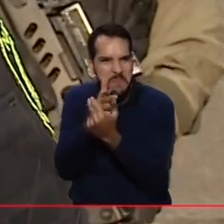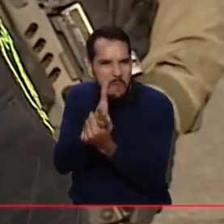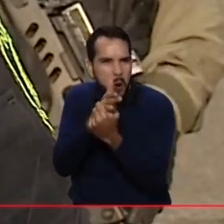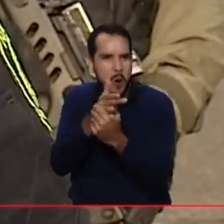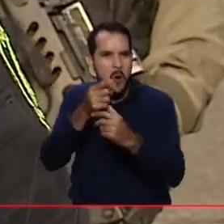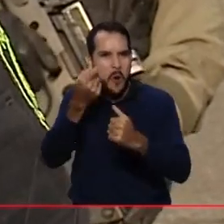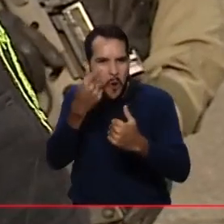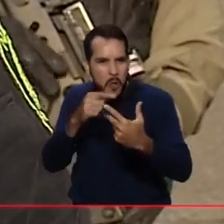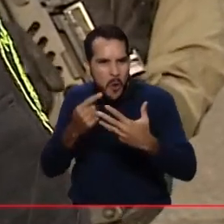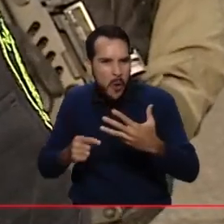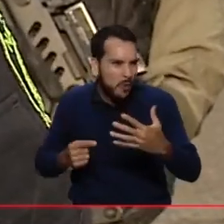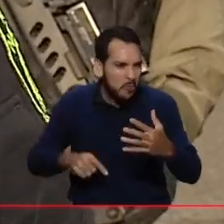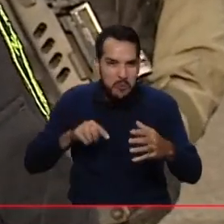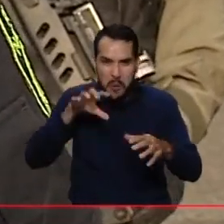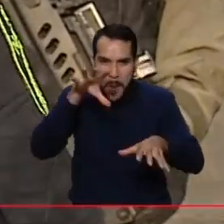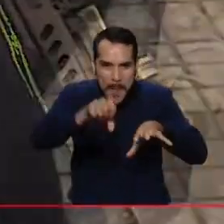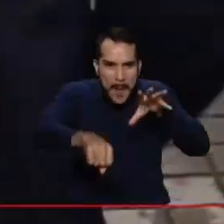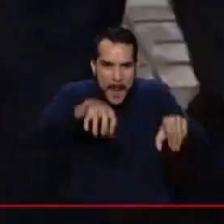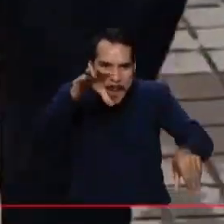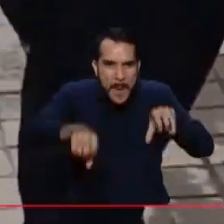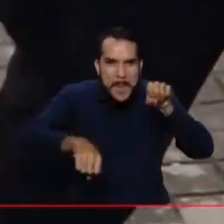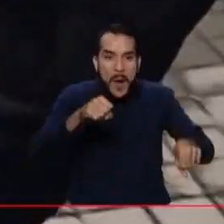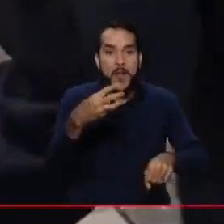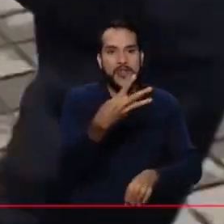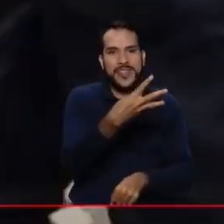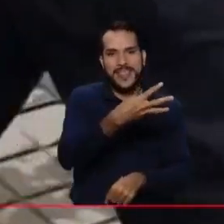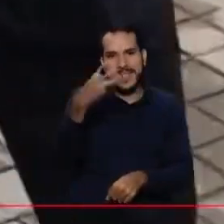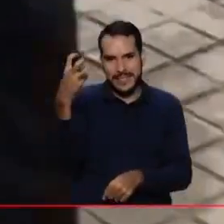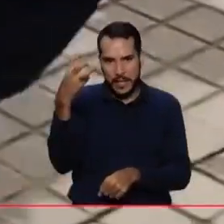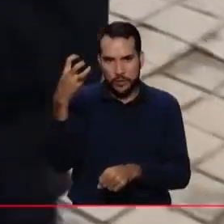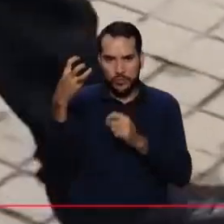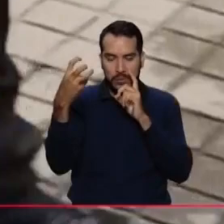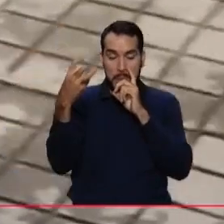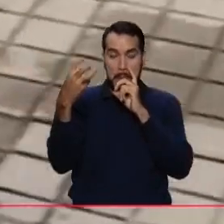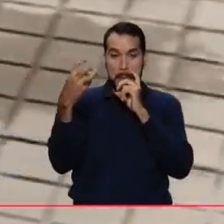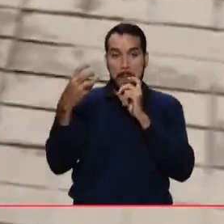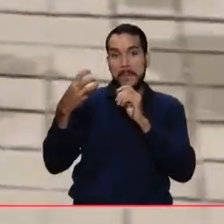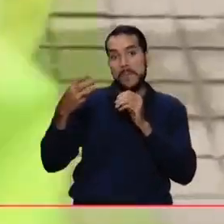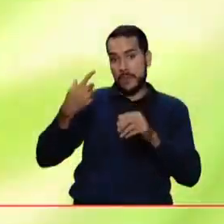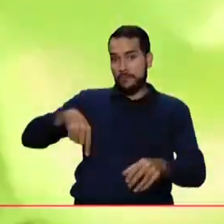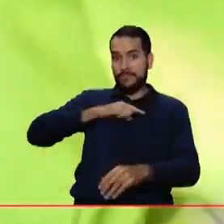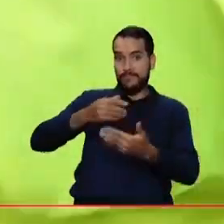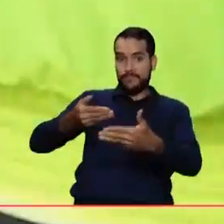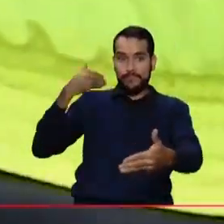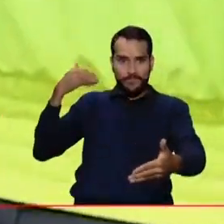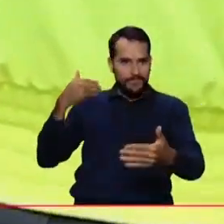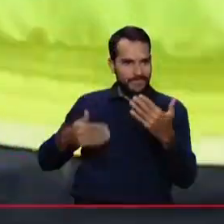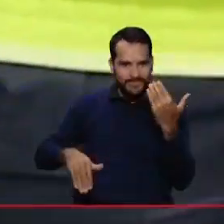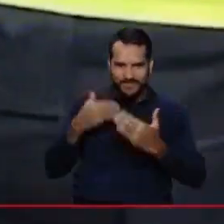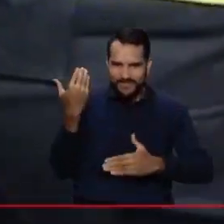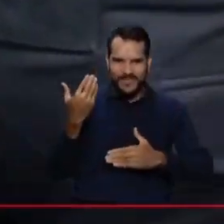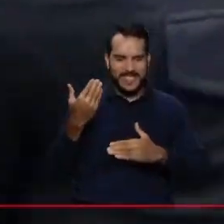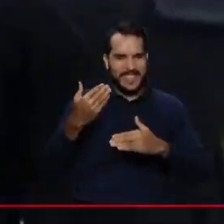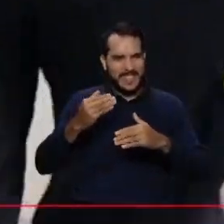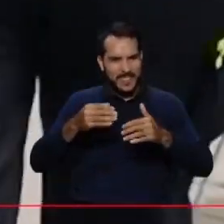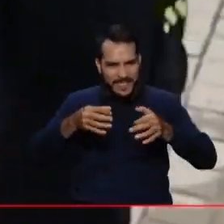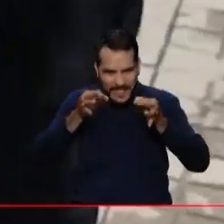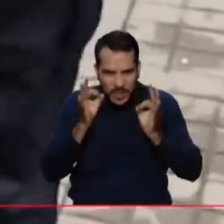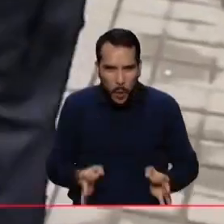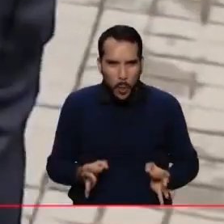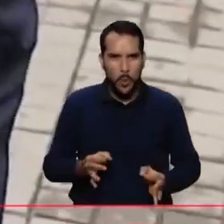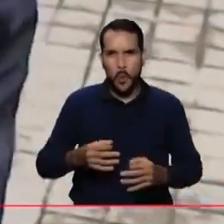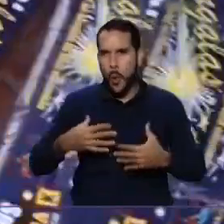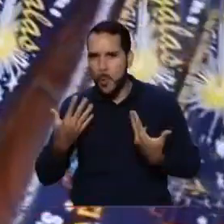primeros 100 días del año en el marco de la estrategia de seguridad integral que hemos implementado para nuestra ciudad, puestos de